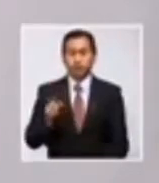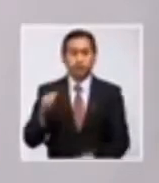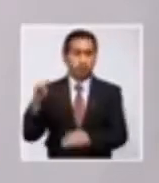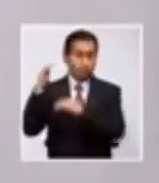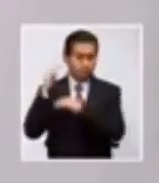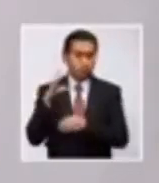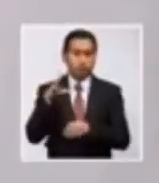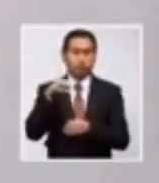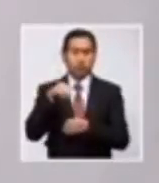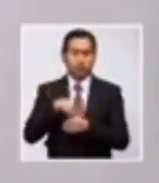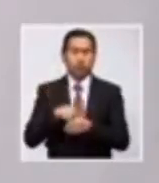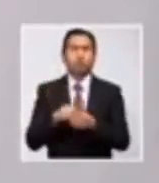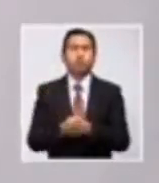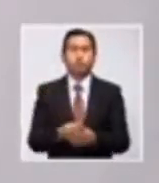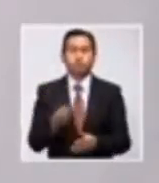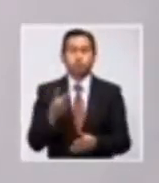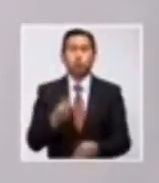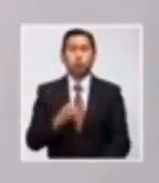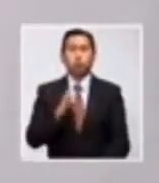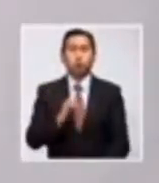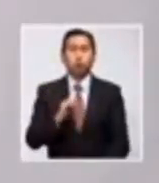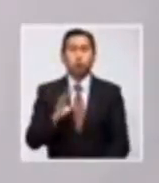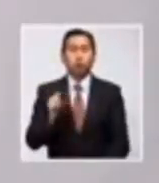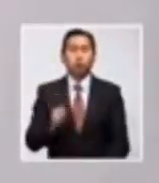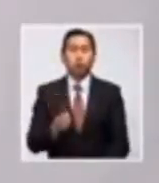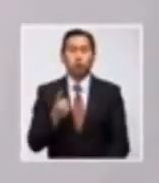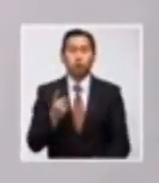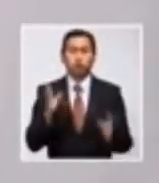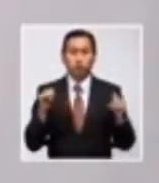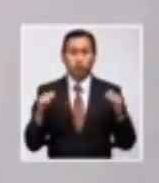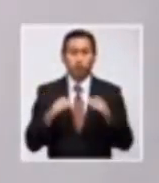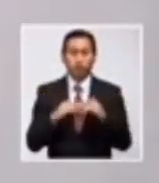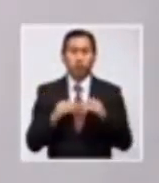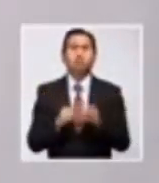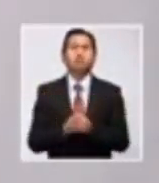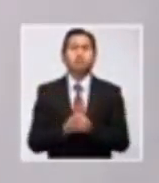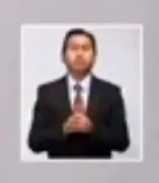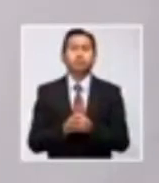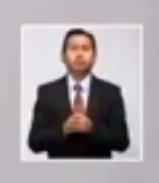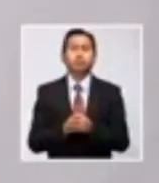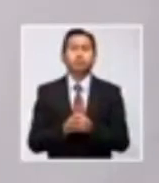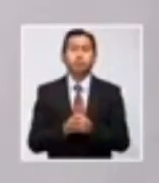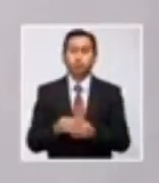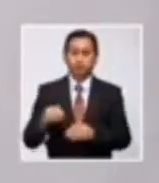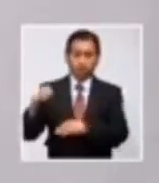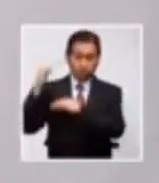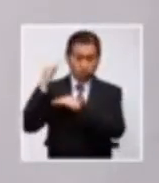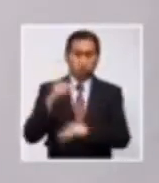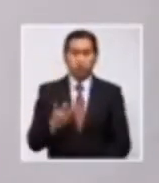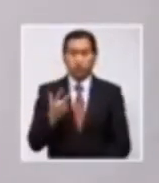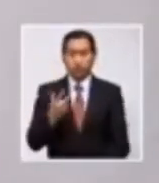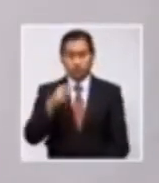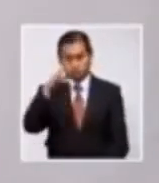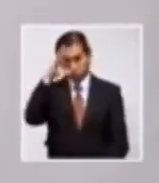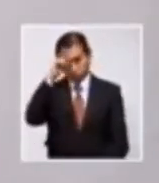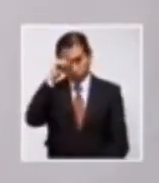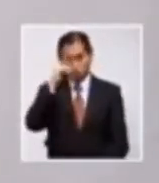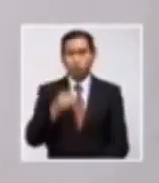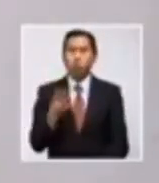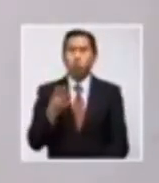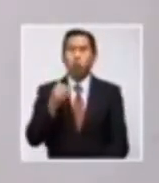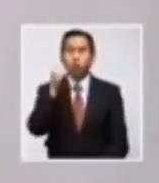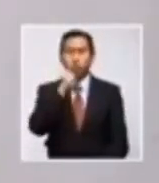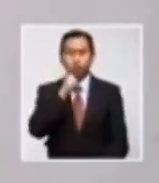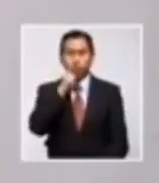santa cruz de la sierra dos en cochabamba una en la paz de los casos de santa cruz tres son varones cuatro mujeres